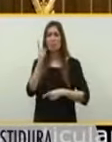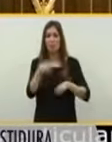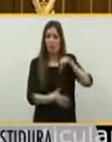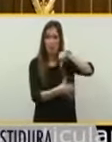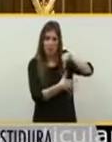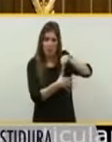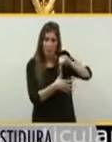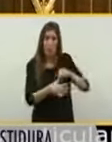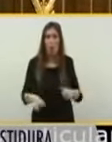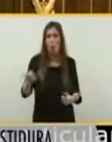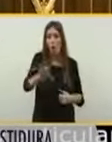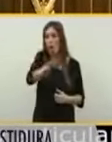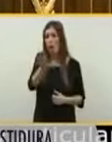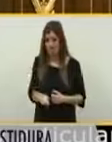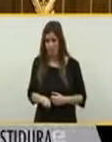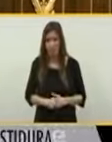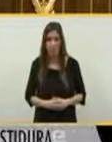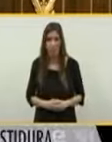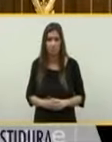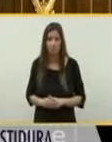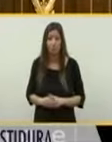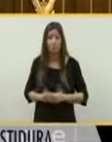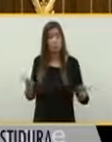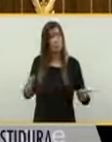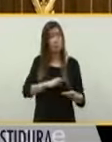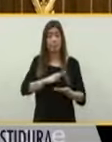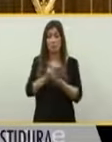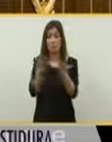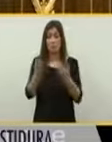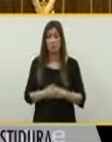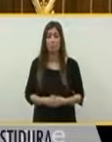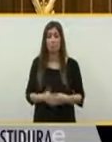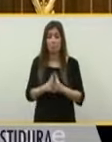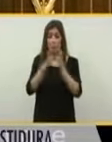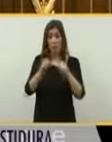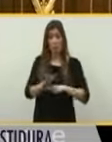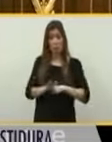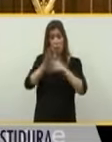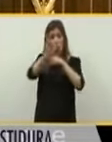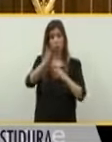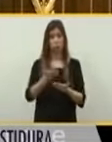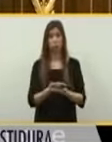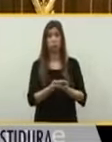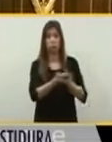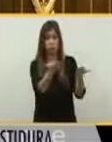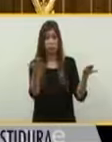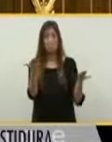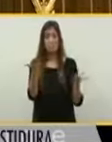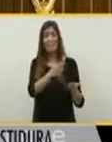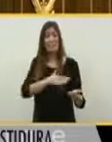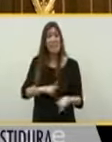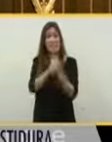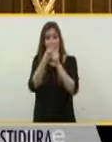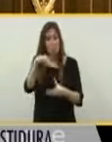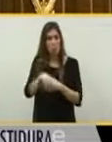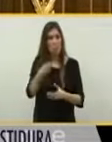también con África. Señorías, el acuerdo que presentamos a las fuerzas que deseen el cambio en España